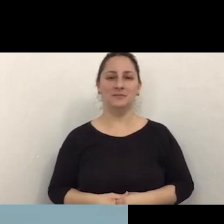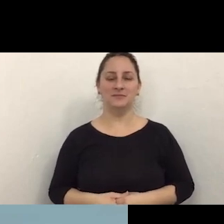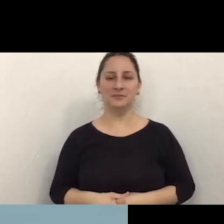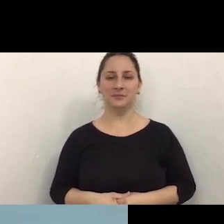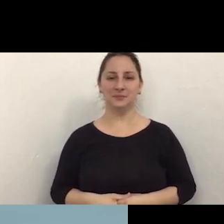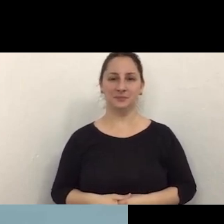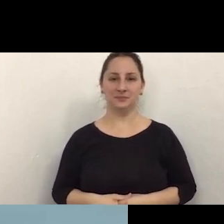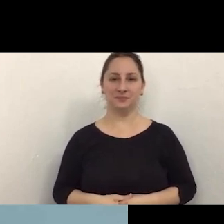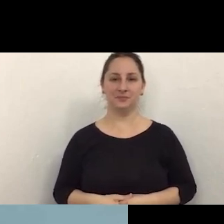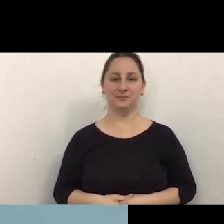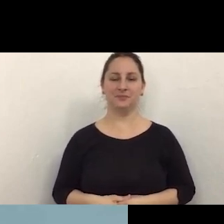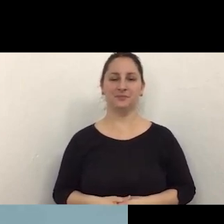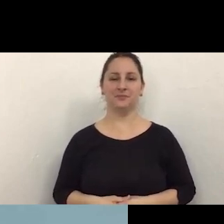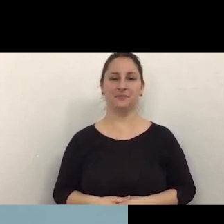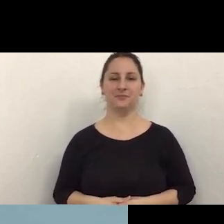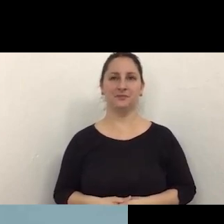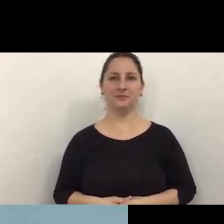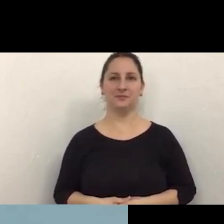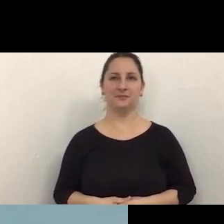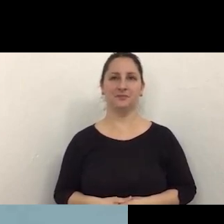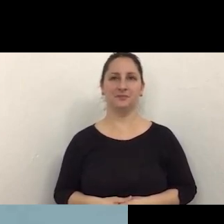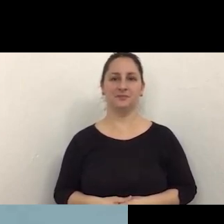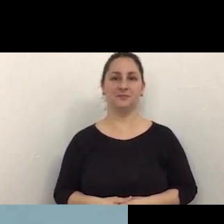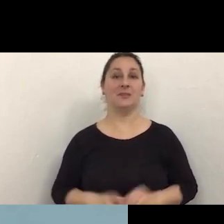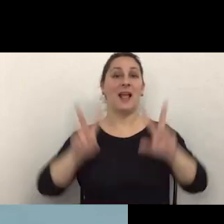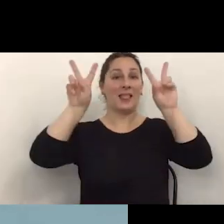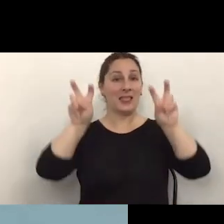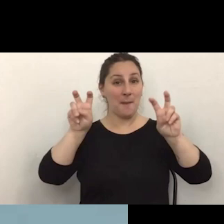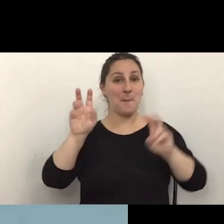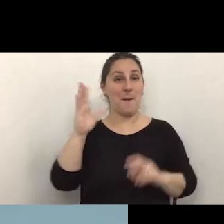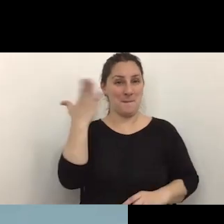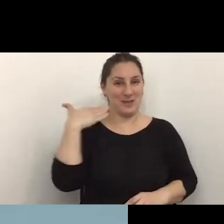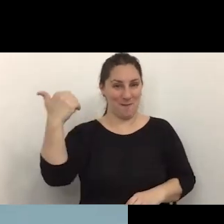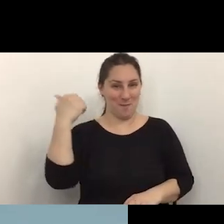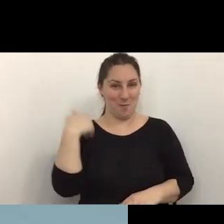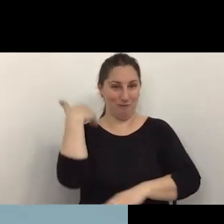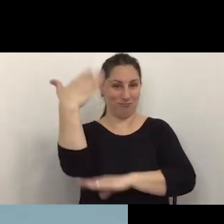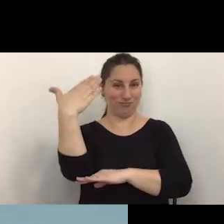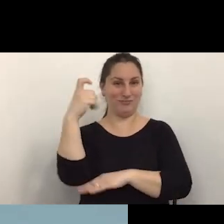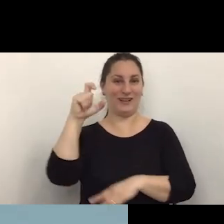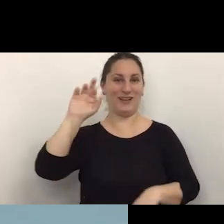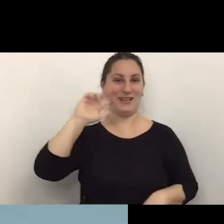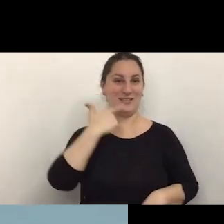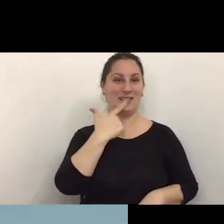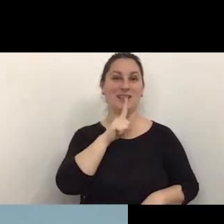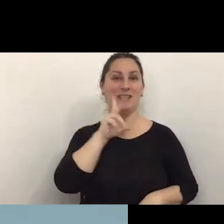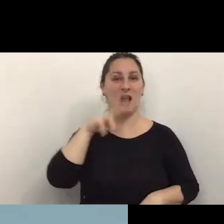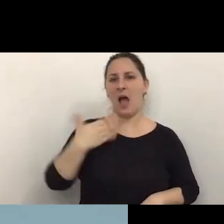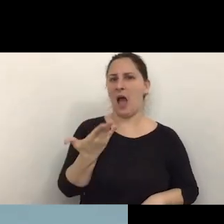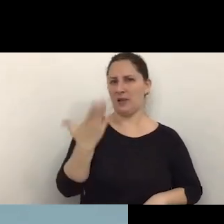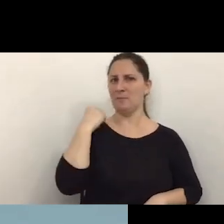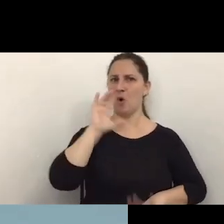el tema por el que me convocó Cristina y sobre el cual además hace poco